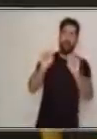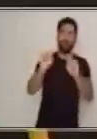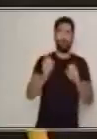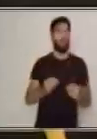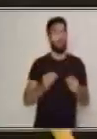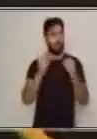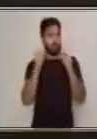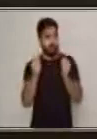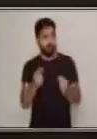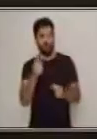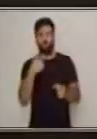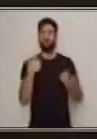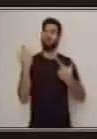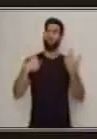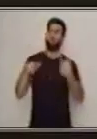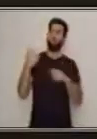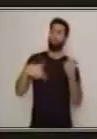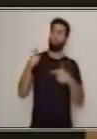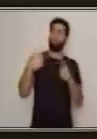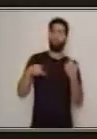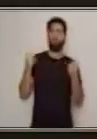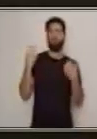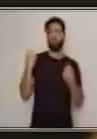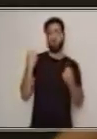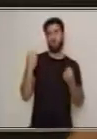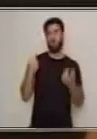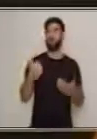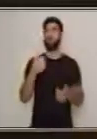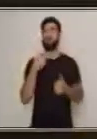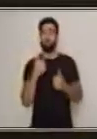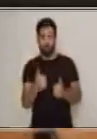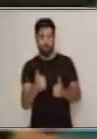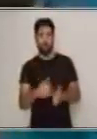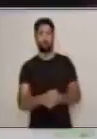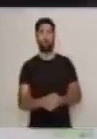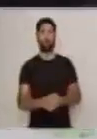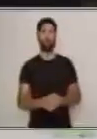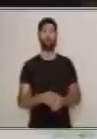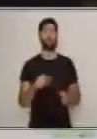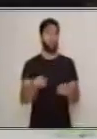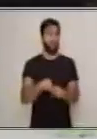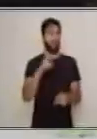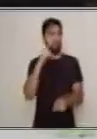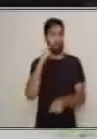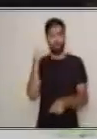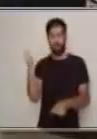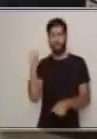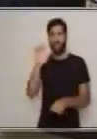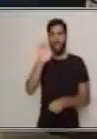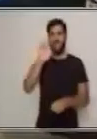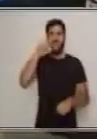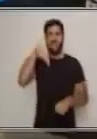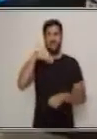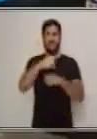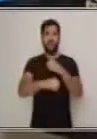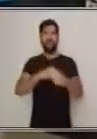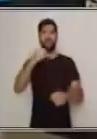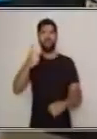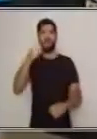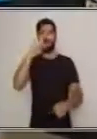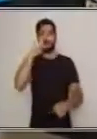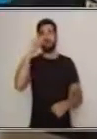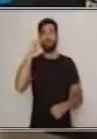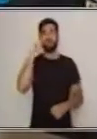poder enfatizar también. Y a la hora de enfatizar, aquí tenemos una palabra, enfatizar, en